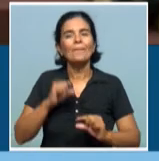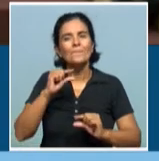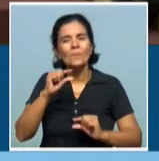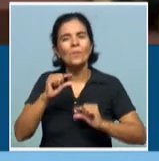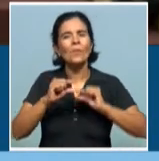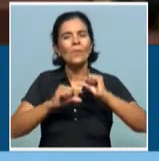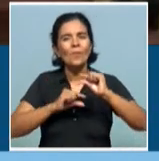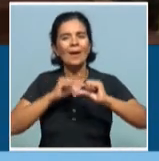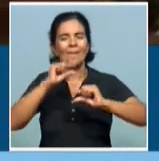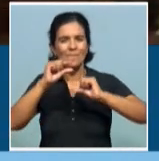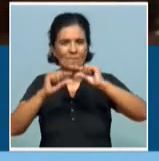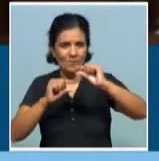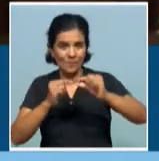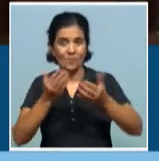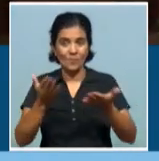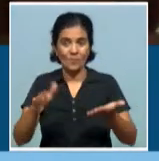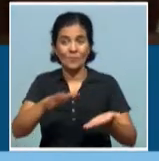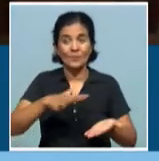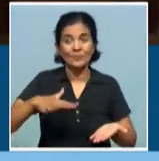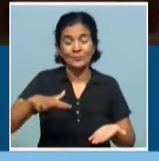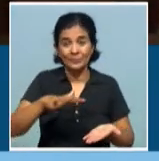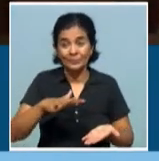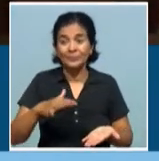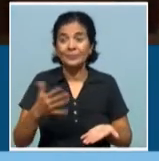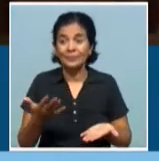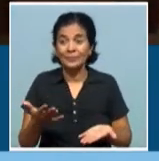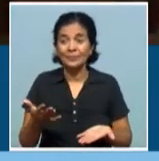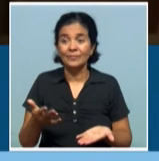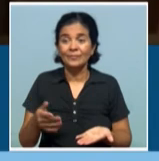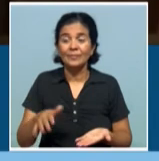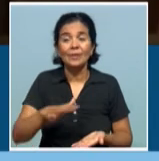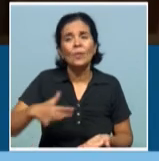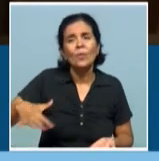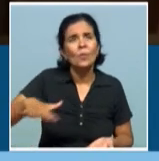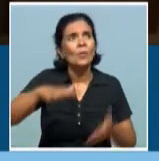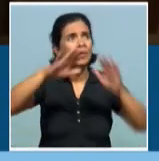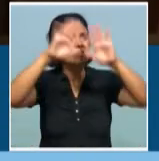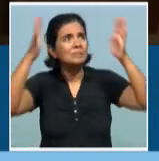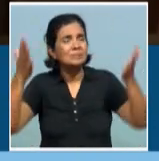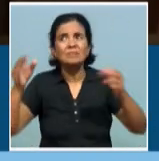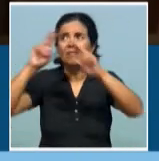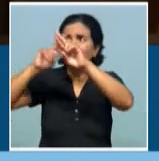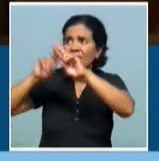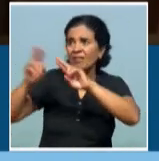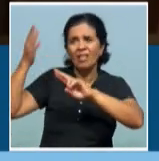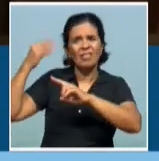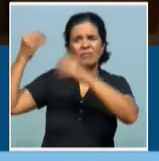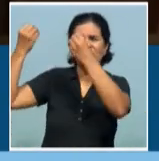Paulatinamente, gracias a su puesta en valor, nos hemos pasado poniendo en valor la zona de actividad logística, de lo que hemos